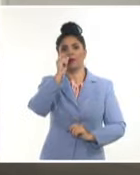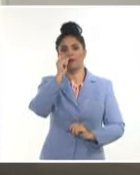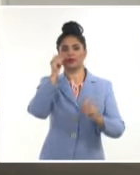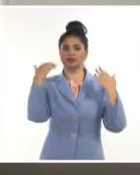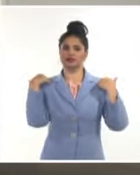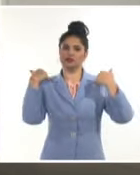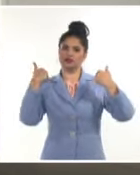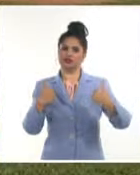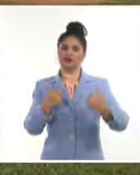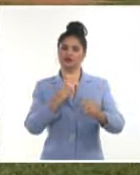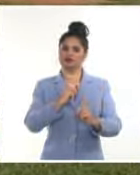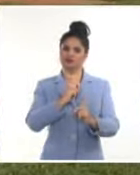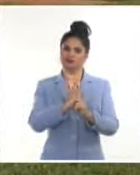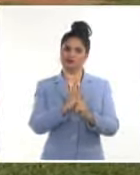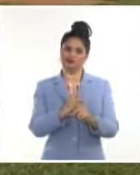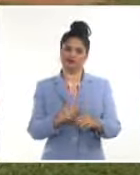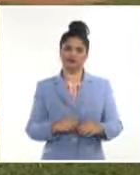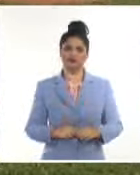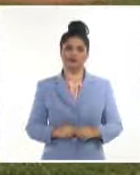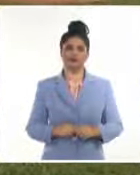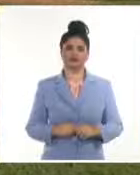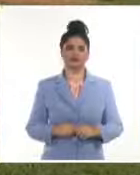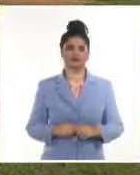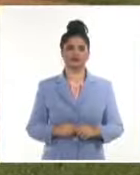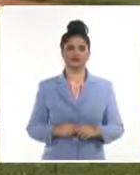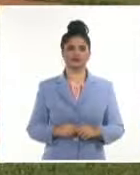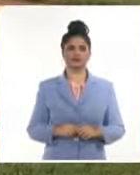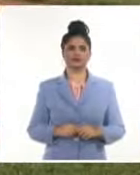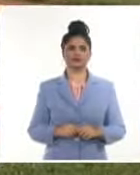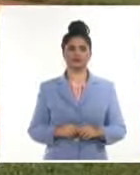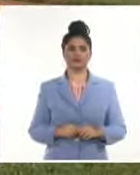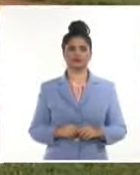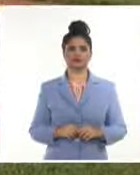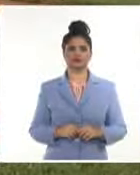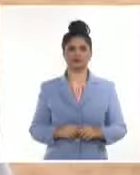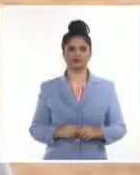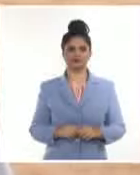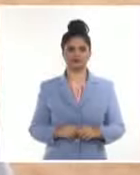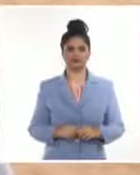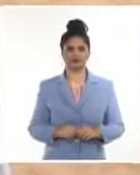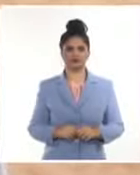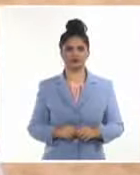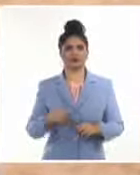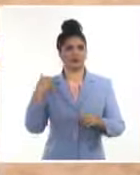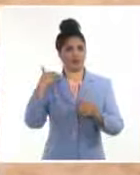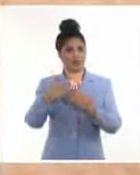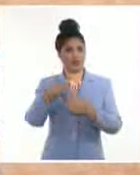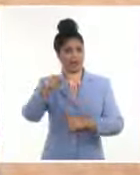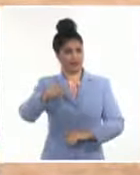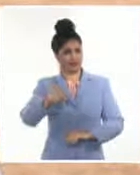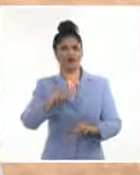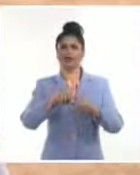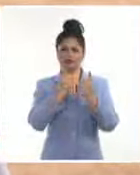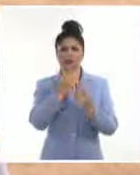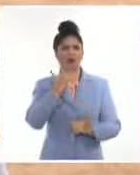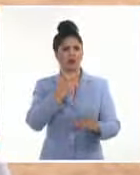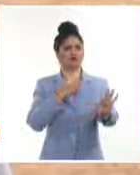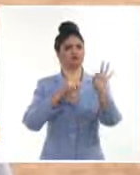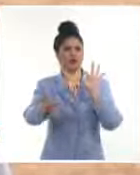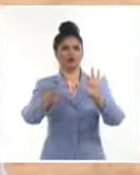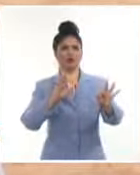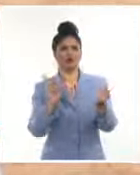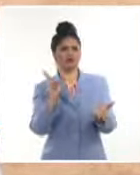Amaya Esquivel. Bueno, hasta ahora hemos presenciado, bueno, que una buena captación en esta preselección, un buen soma que